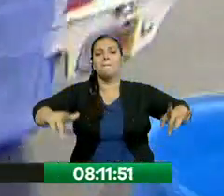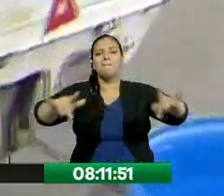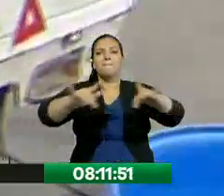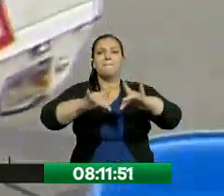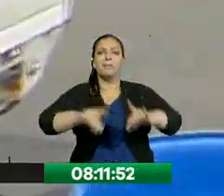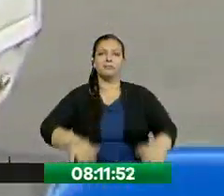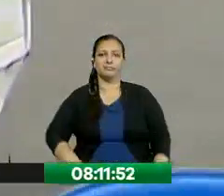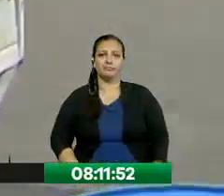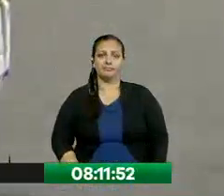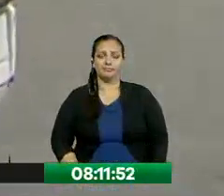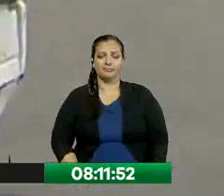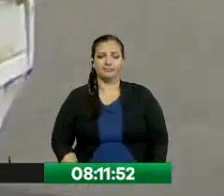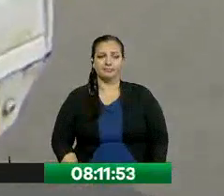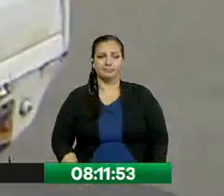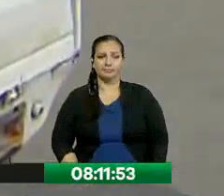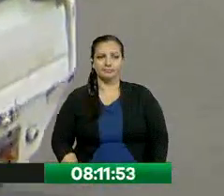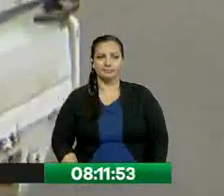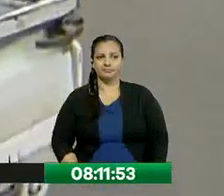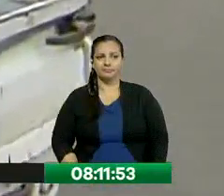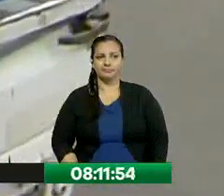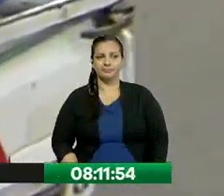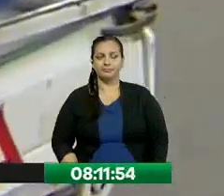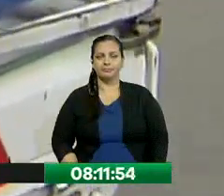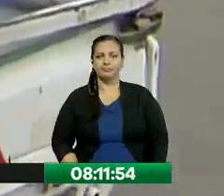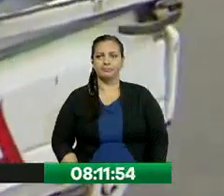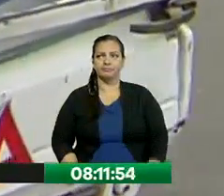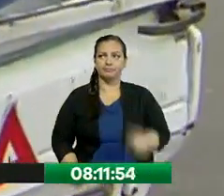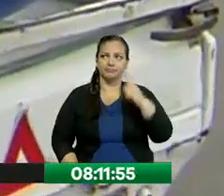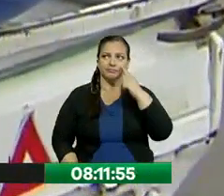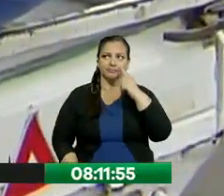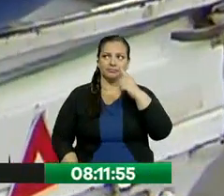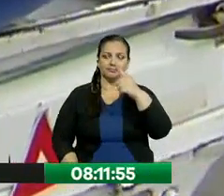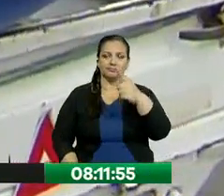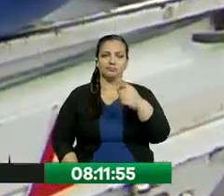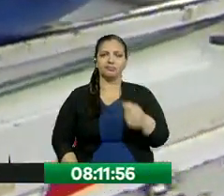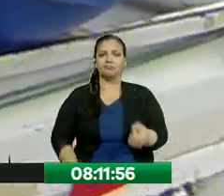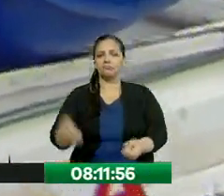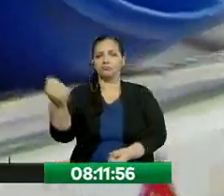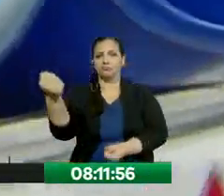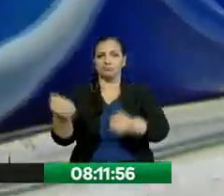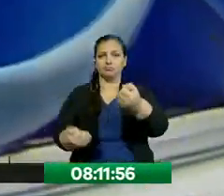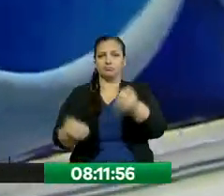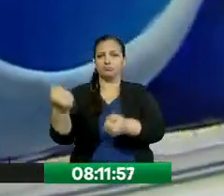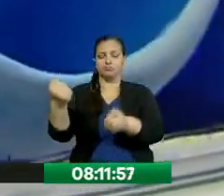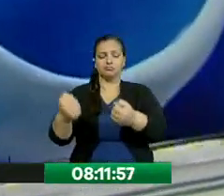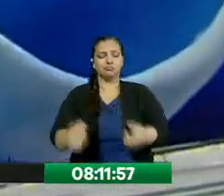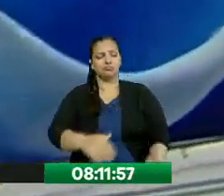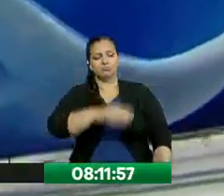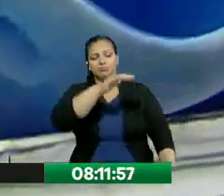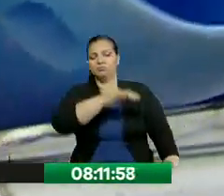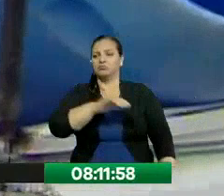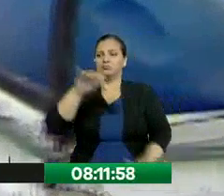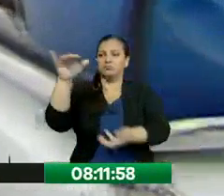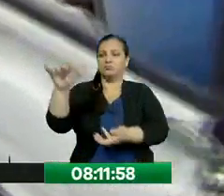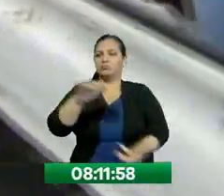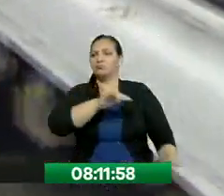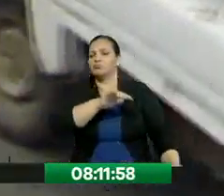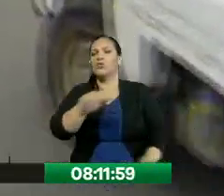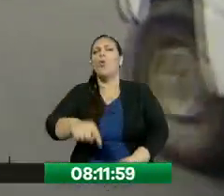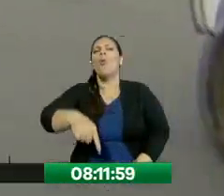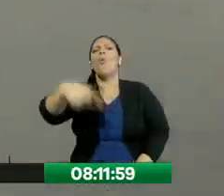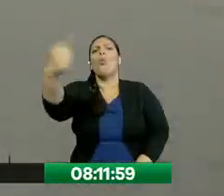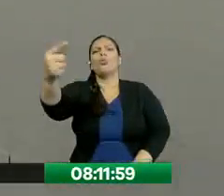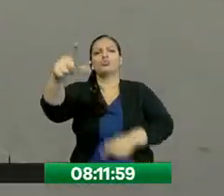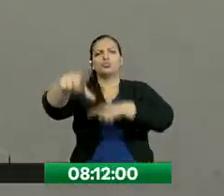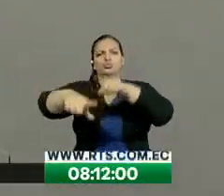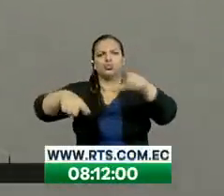podemos apreciar la existencia incluso del vehículo en el que ellos pretenden ir en busca de algo o un poco de líquido